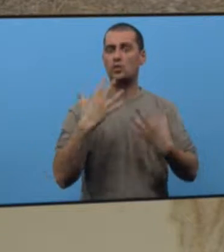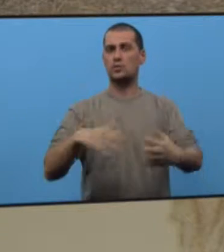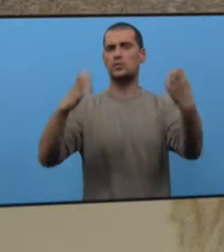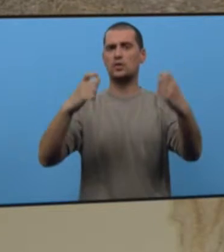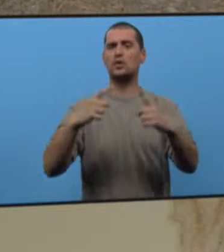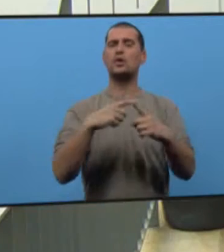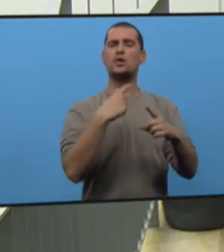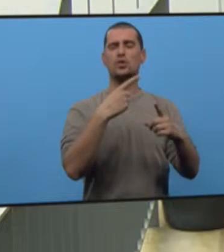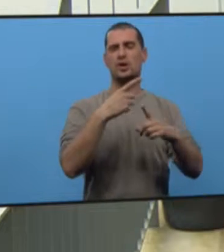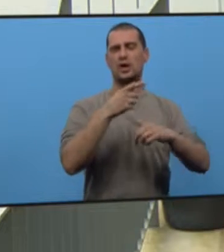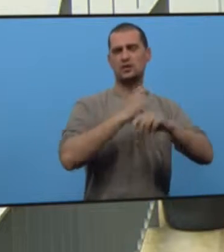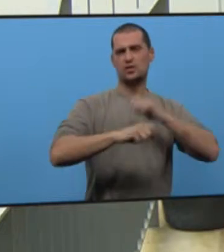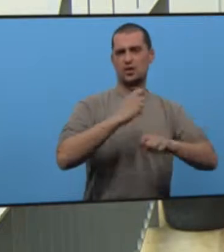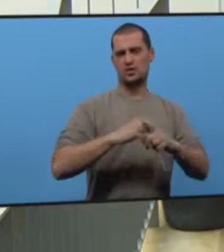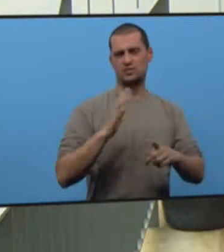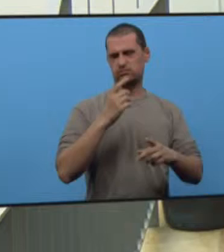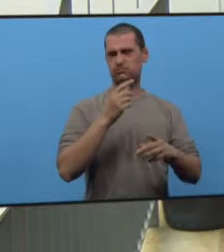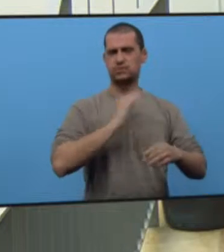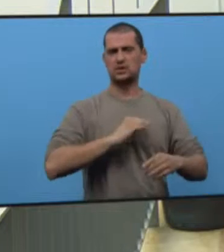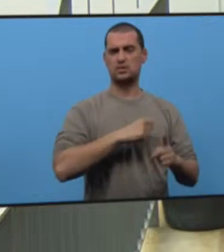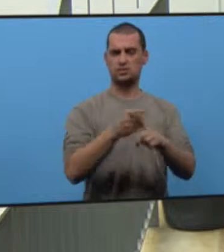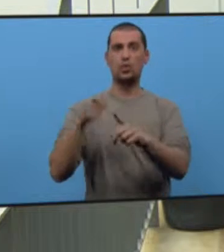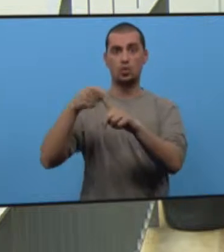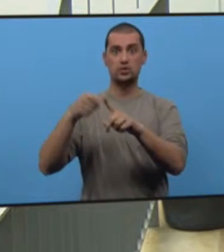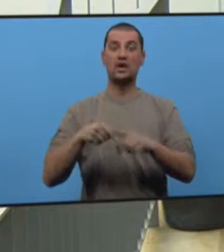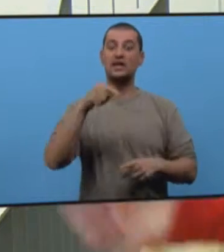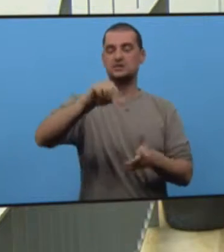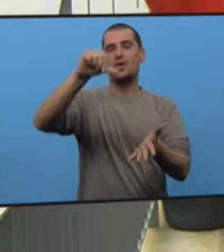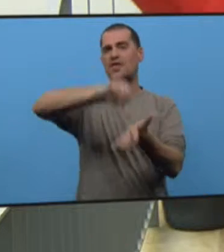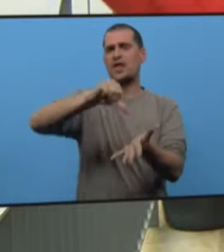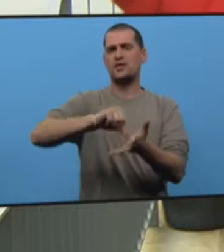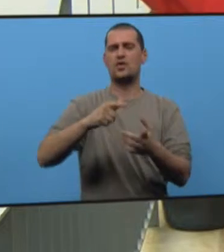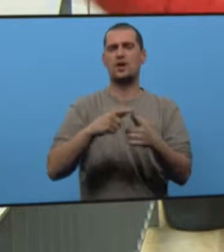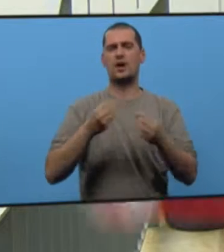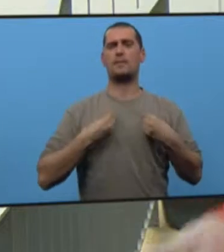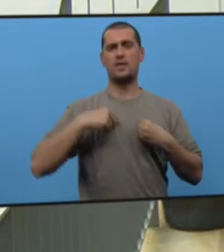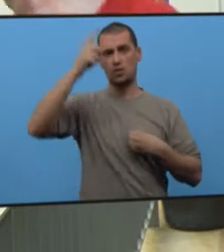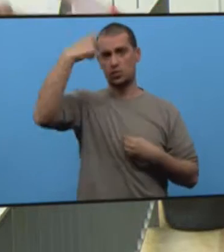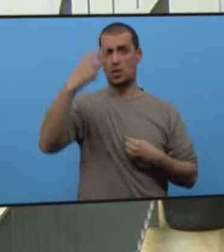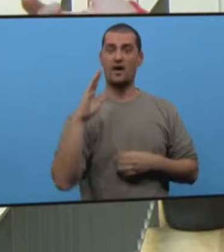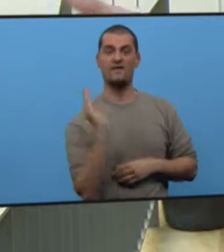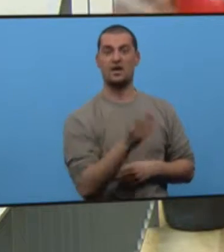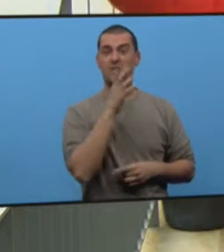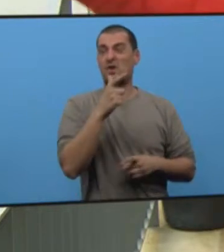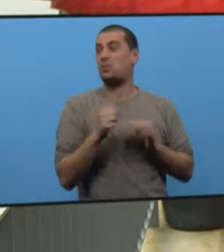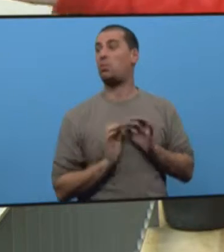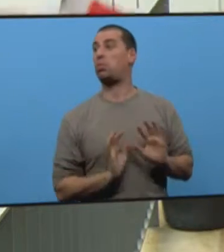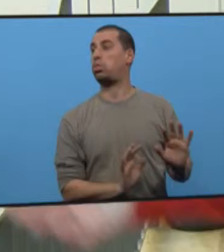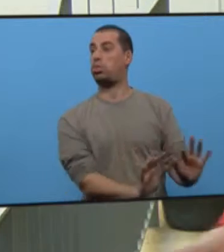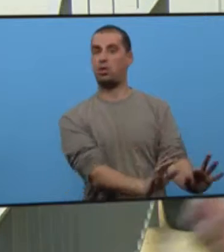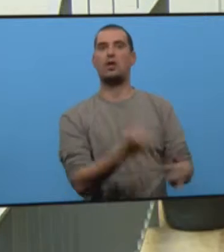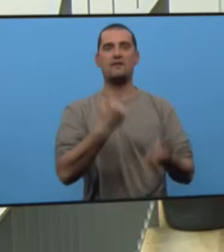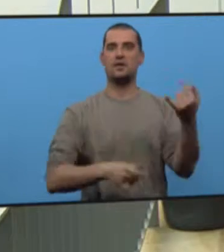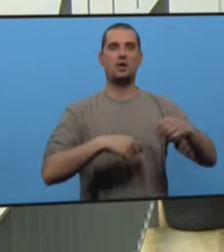colectivos culturais. Es un poco el compendio de la vida cultural vilalbesa que está viéndose afectada por una dejadez y que se va a cargar